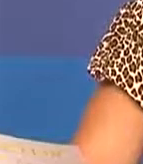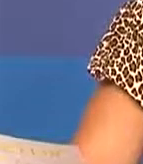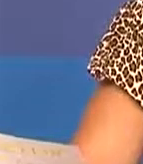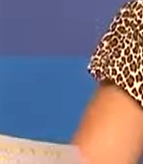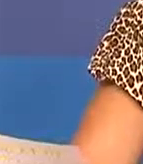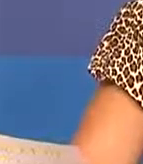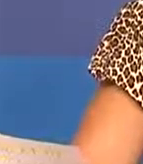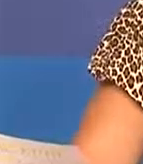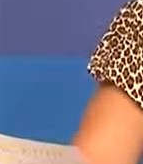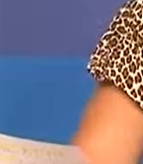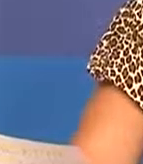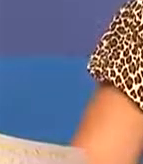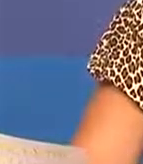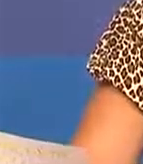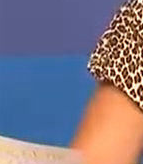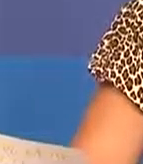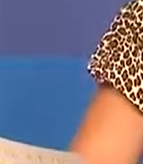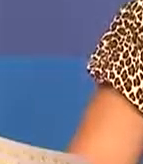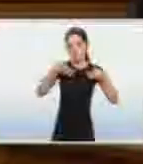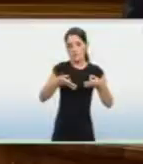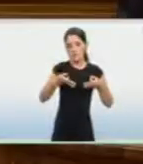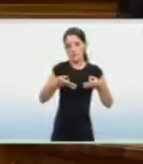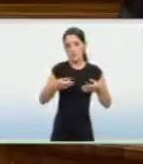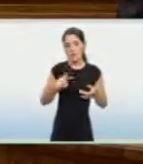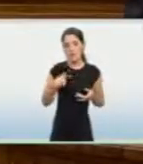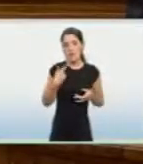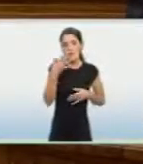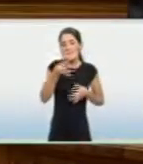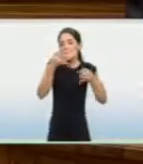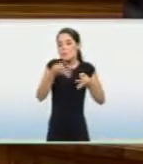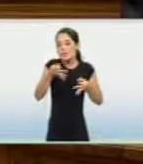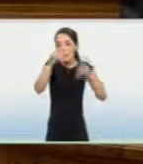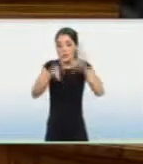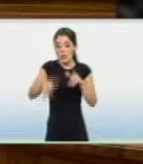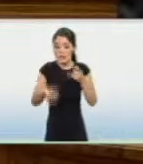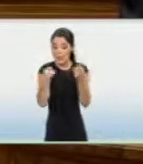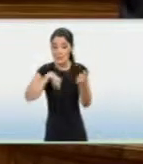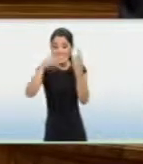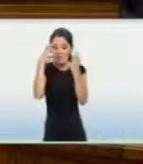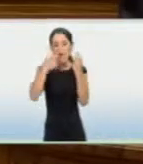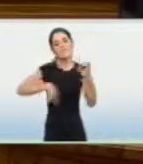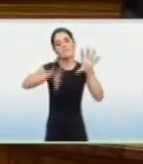más manipuladora políticamente hablando. Por todo ello, los socialistas han destacado los recortes